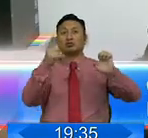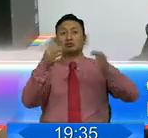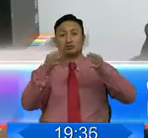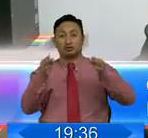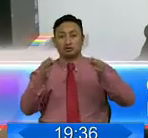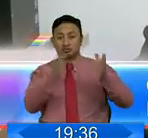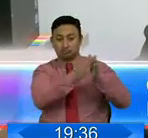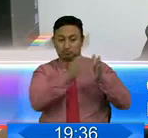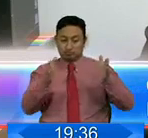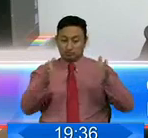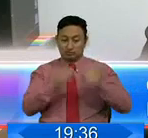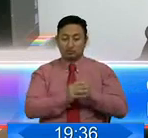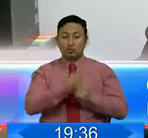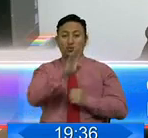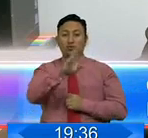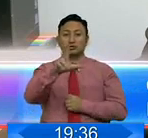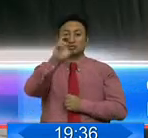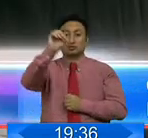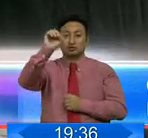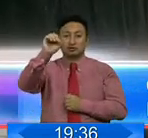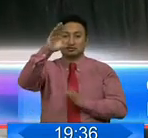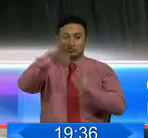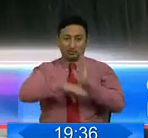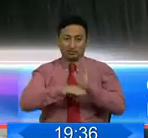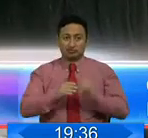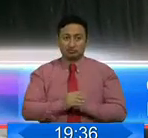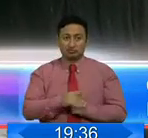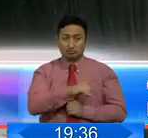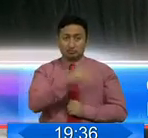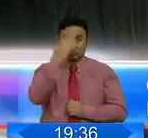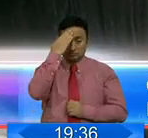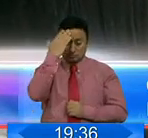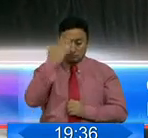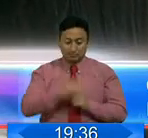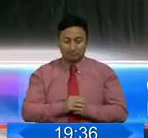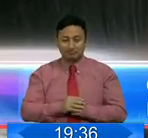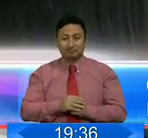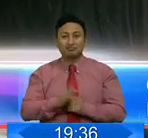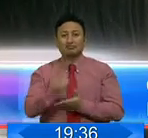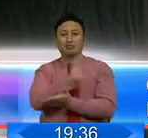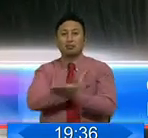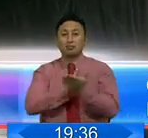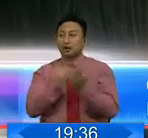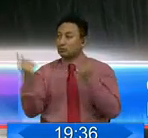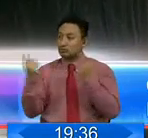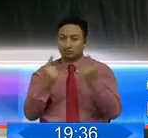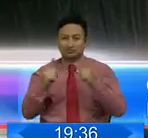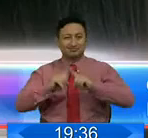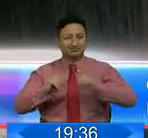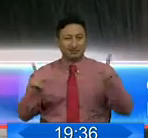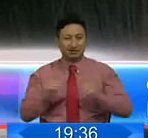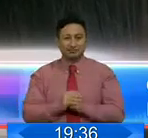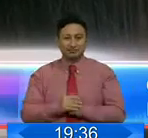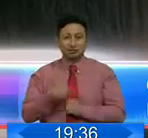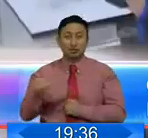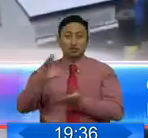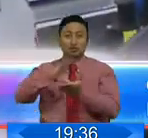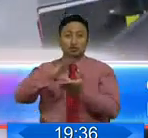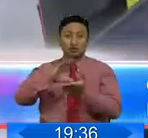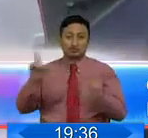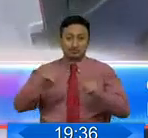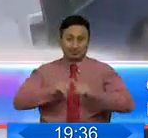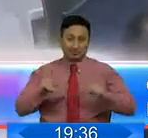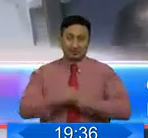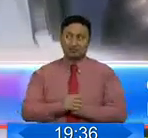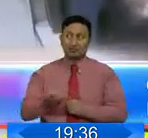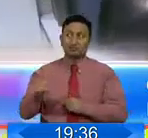febrero, de un 43%. Blanco está consciente de que las dinámicas entre barrio a barrio cambian, al igual que de ciudad a ciudad. Es por